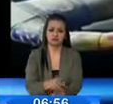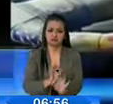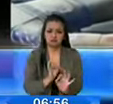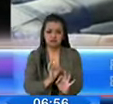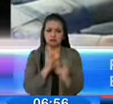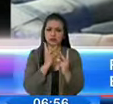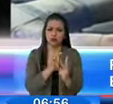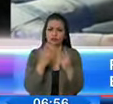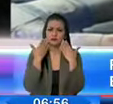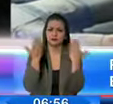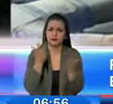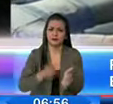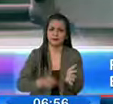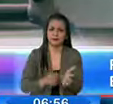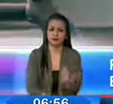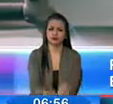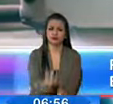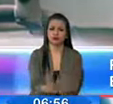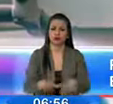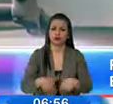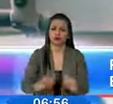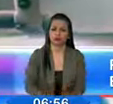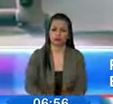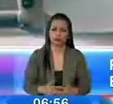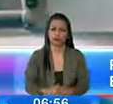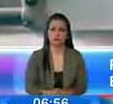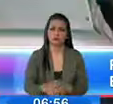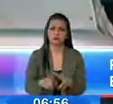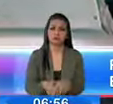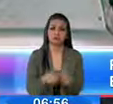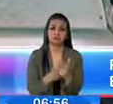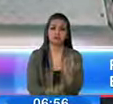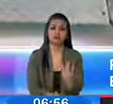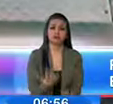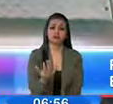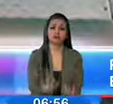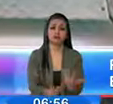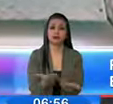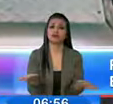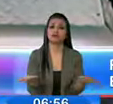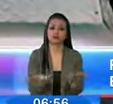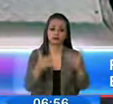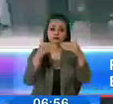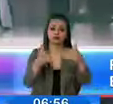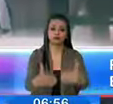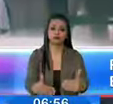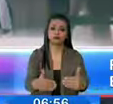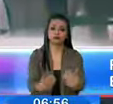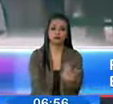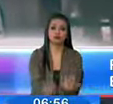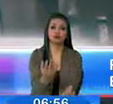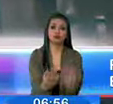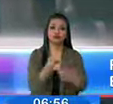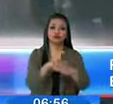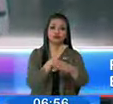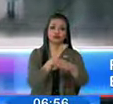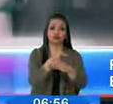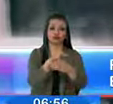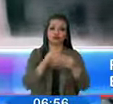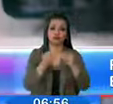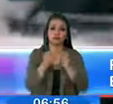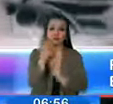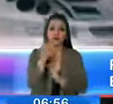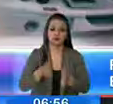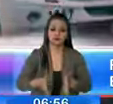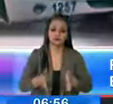la consecuencia del incendio. El conato de incendio se había originado en el panel del bus de la línea 13 en la avenida